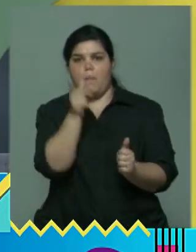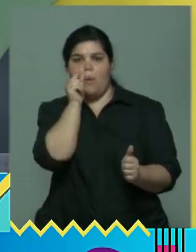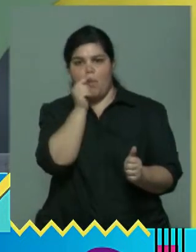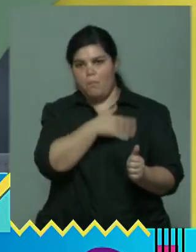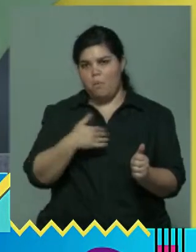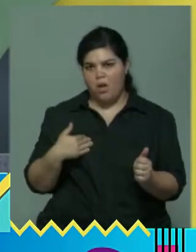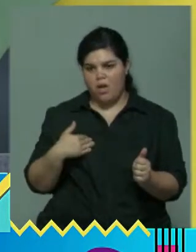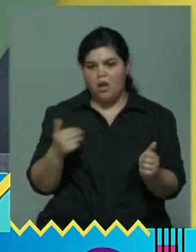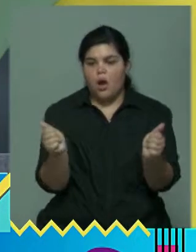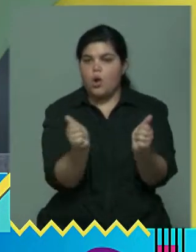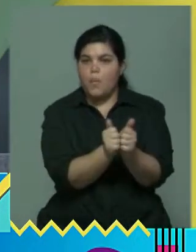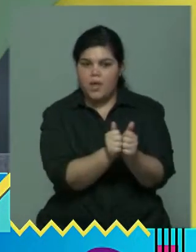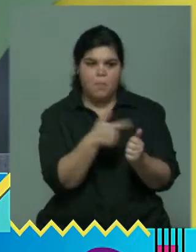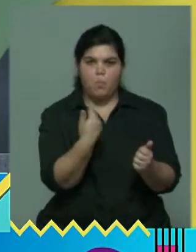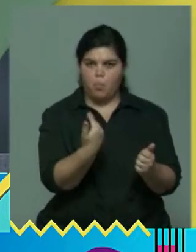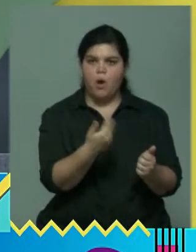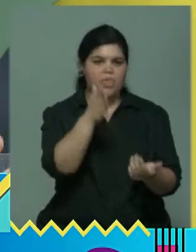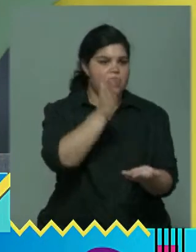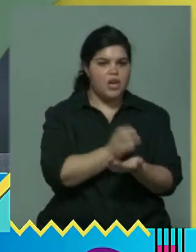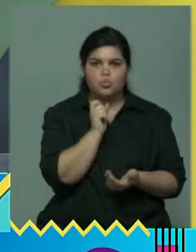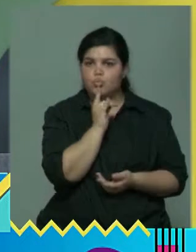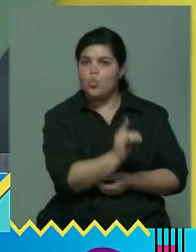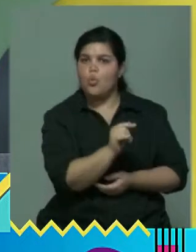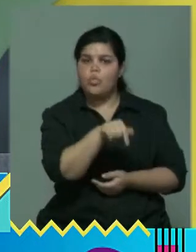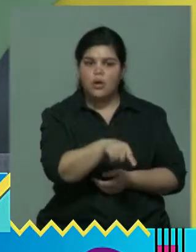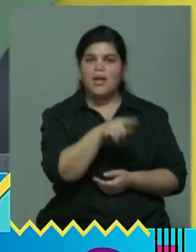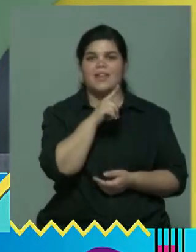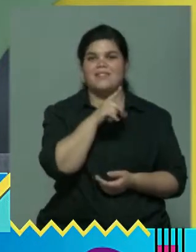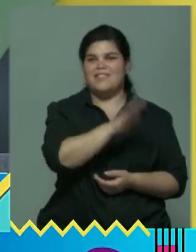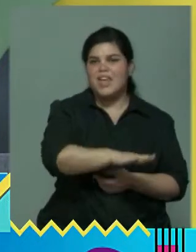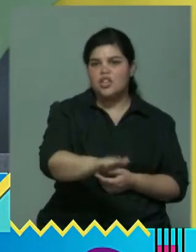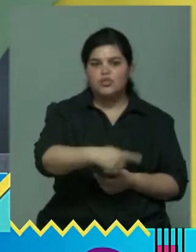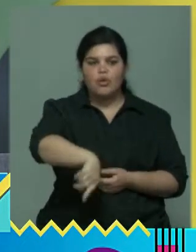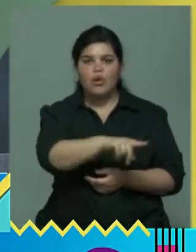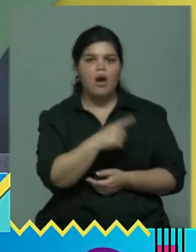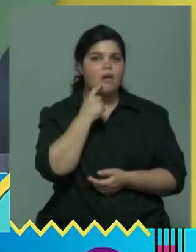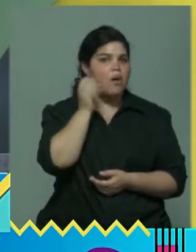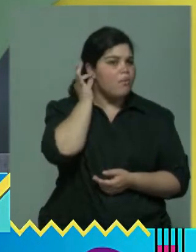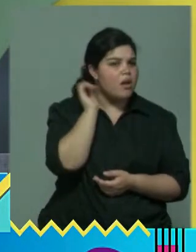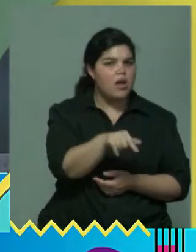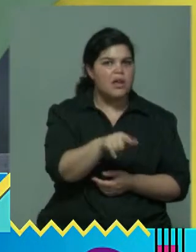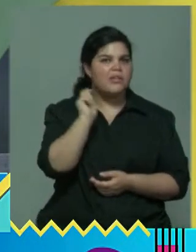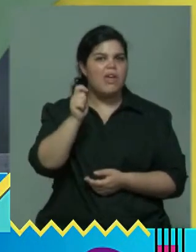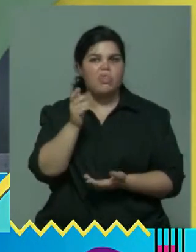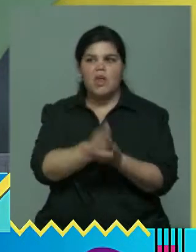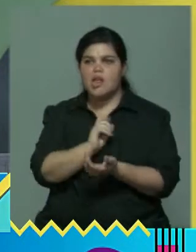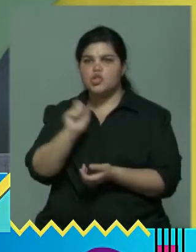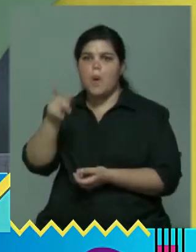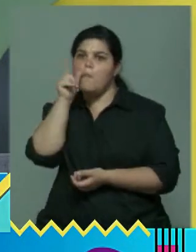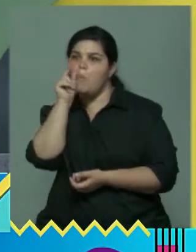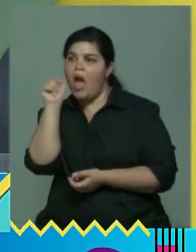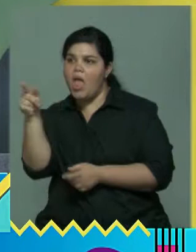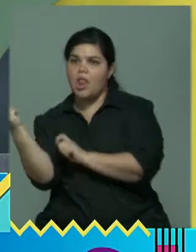Pero digo, este derecho que, como decía Dani, lo tienen los niños y las niñas, no lo tienen los padres y se lo transmiten a sus